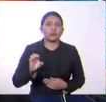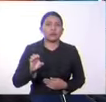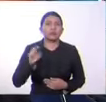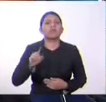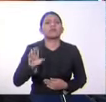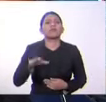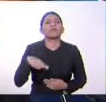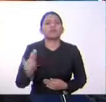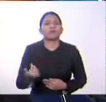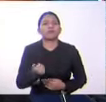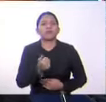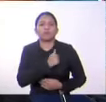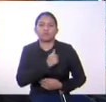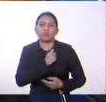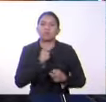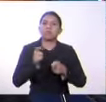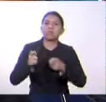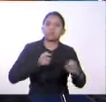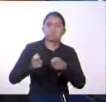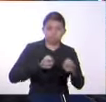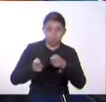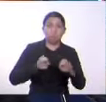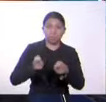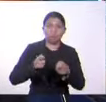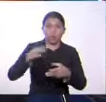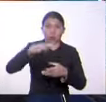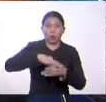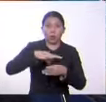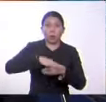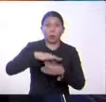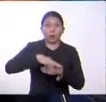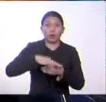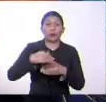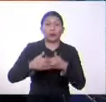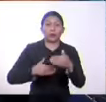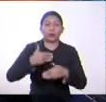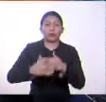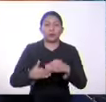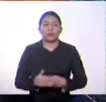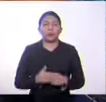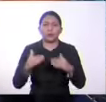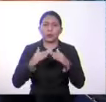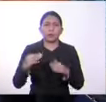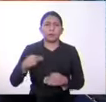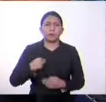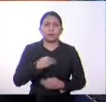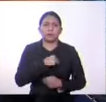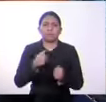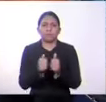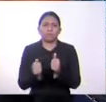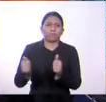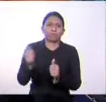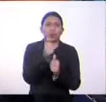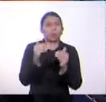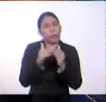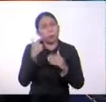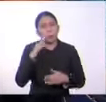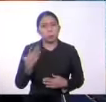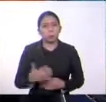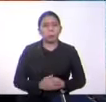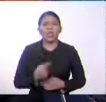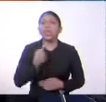también la regulación, ¿verdad?, de estos procesos. Y también los ministros, cuando hablamos de